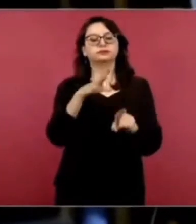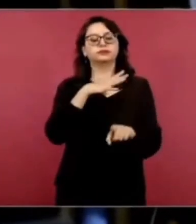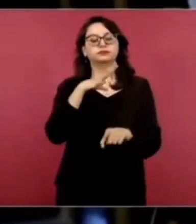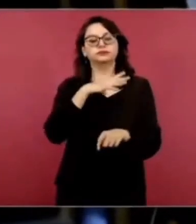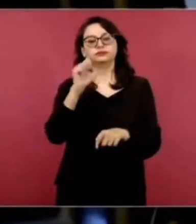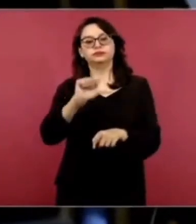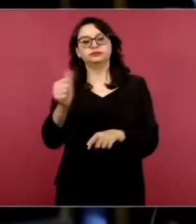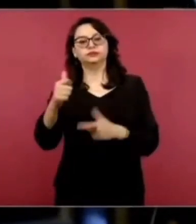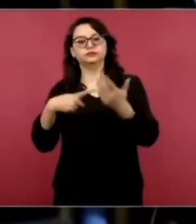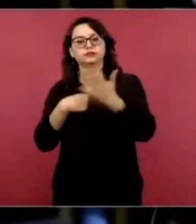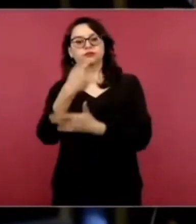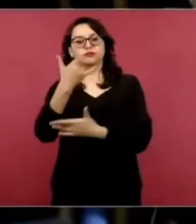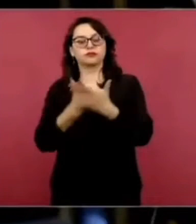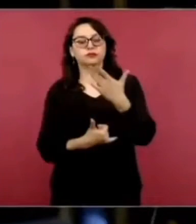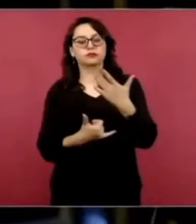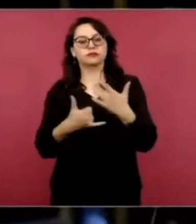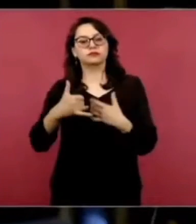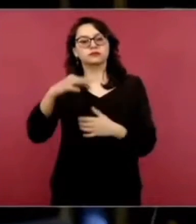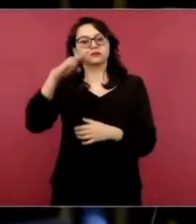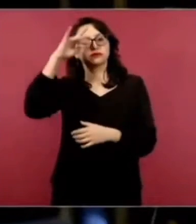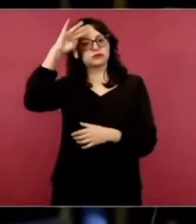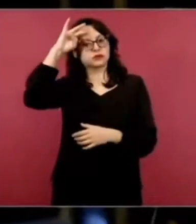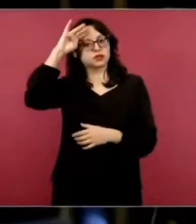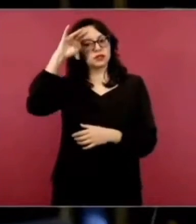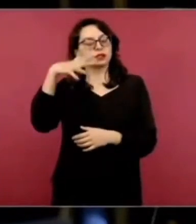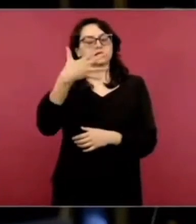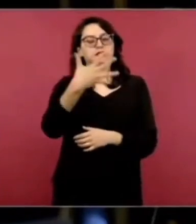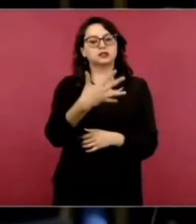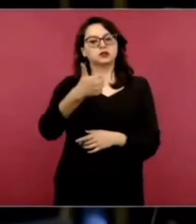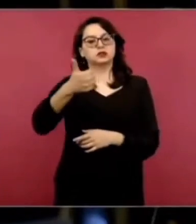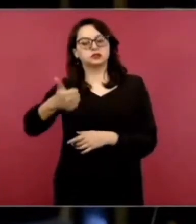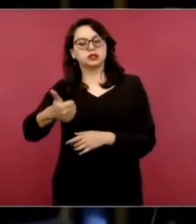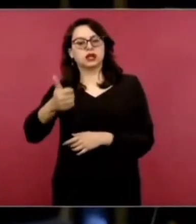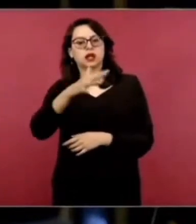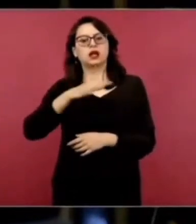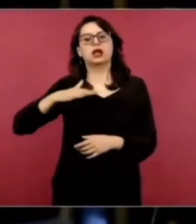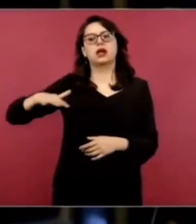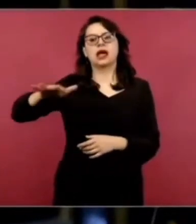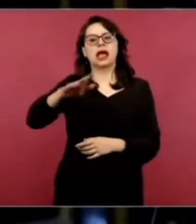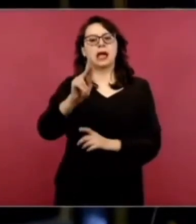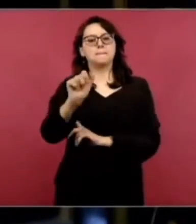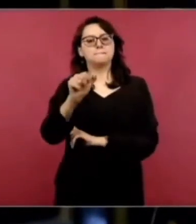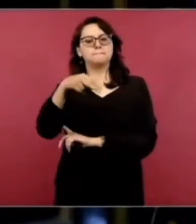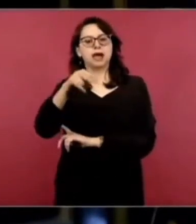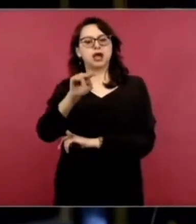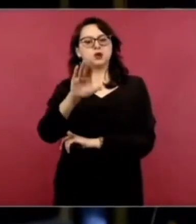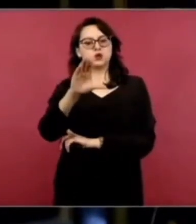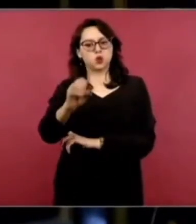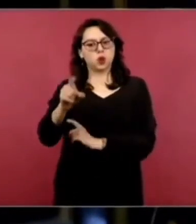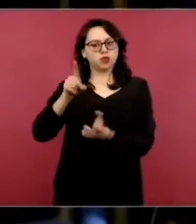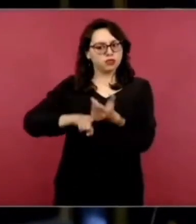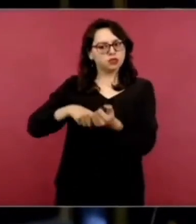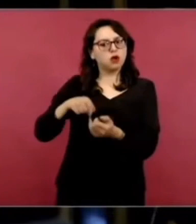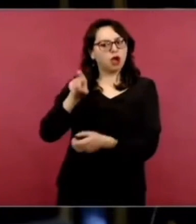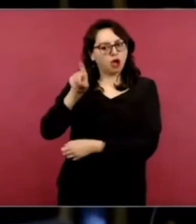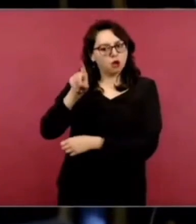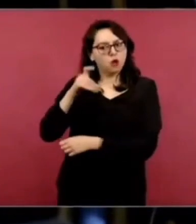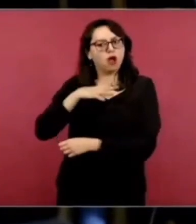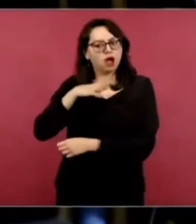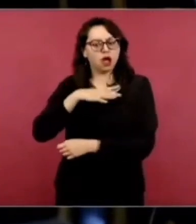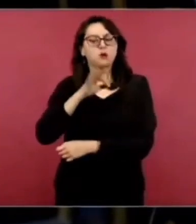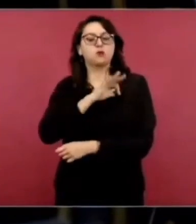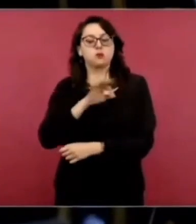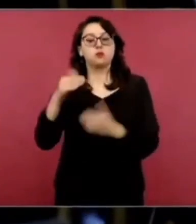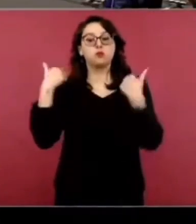Monterrey 6, como también ya se le llama, que es la extracción del agua del Pánuco. No sé si el gobernador le comentó el día de